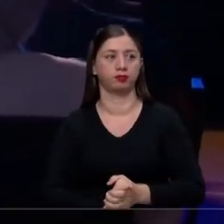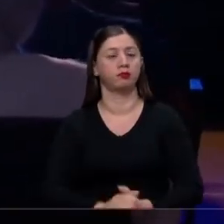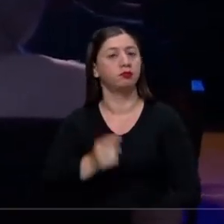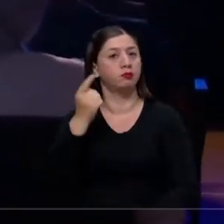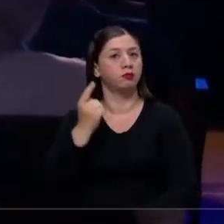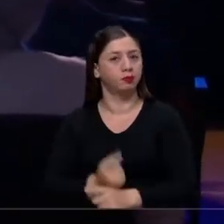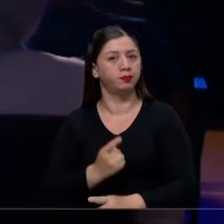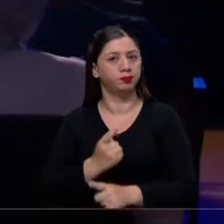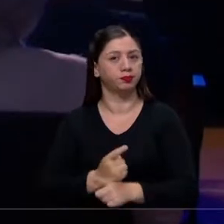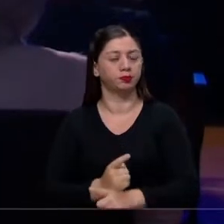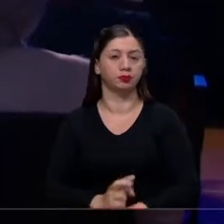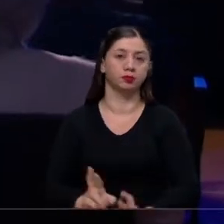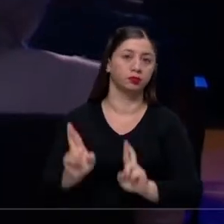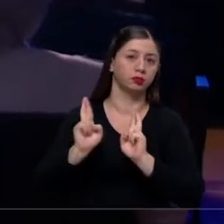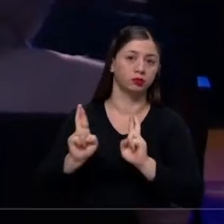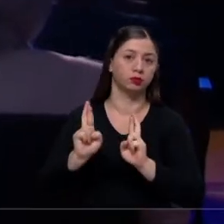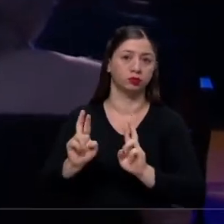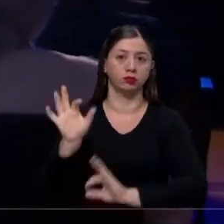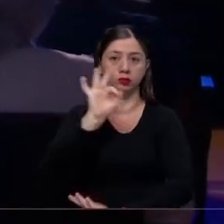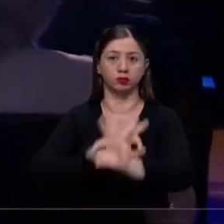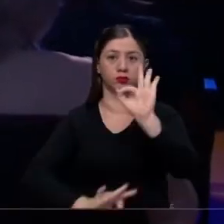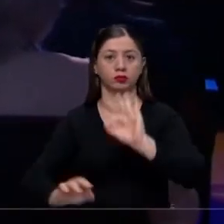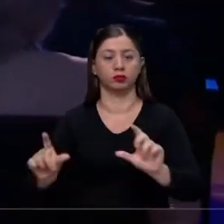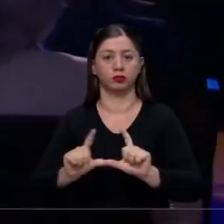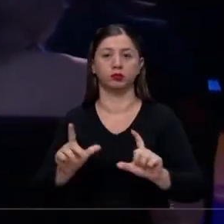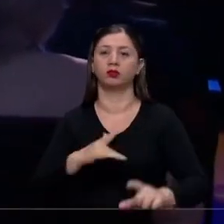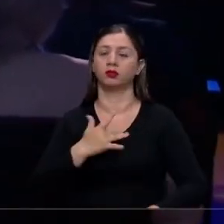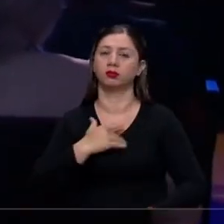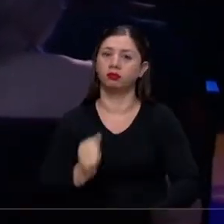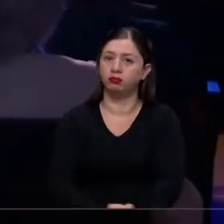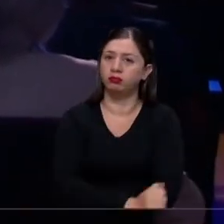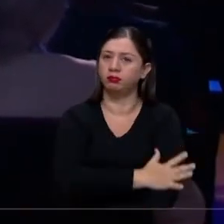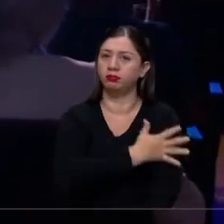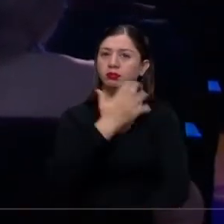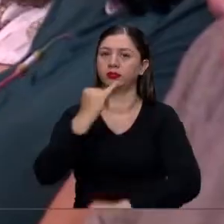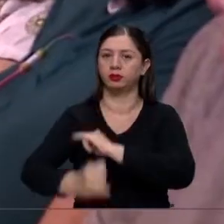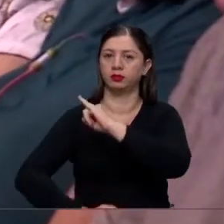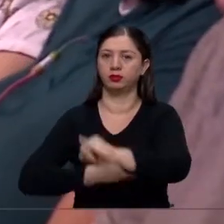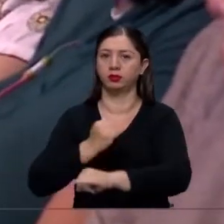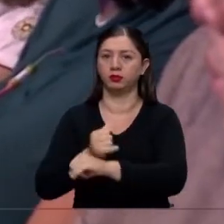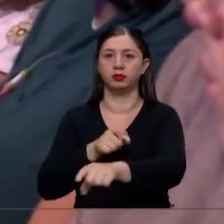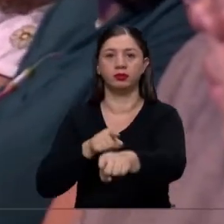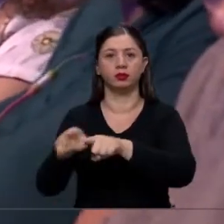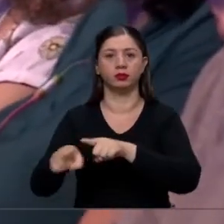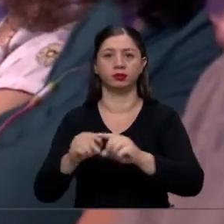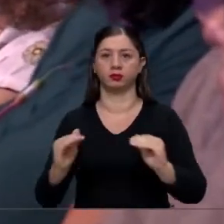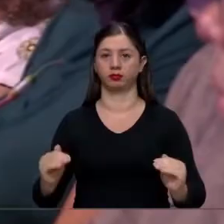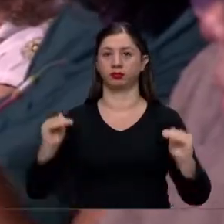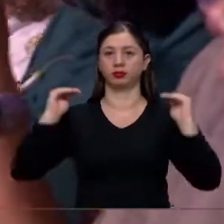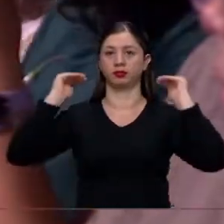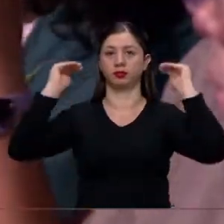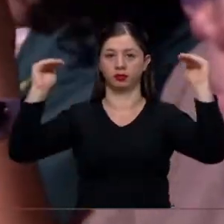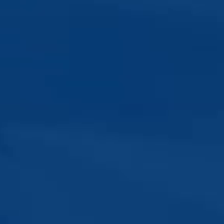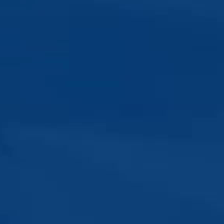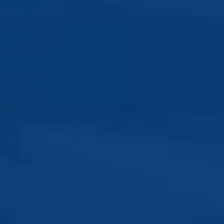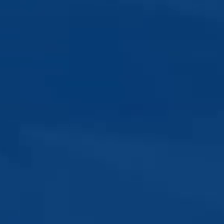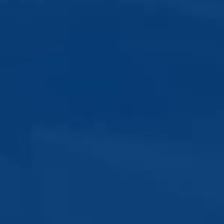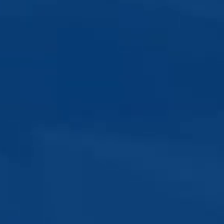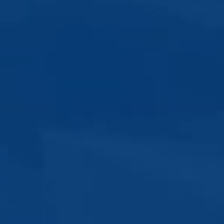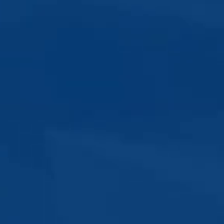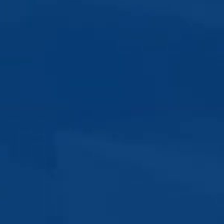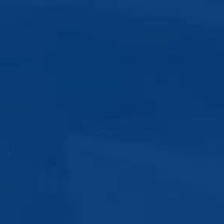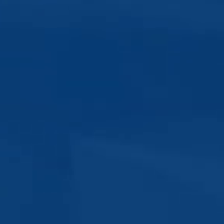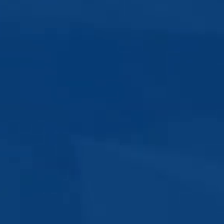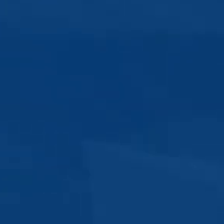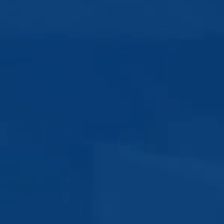obtenidos, se espera que el canal siga compartiendo las emociones de estos eventos internacionales que dejan en alto el nombre del país.